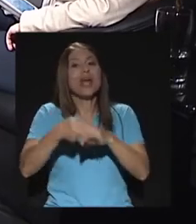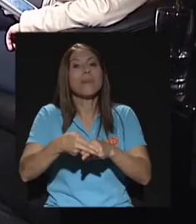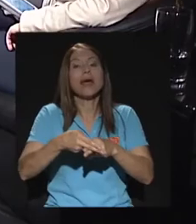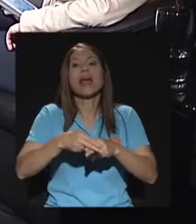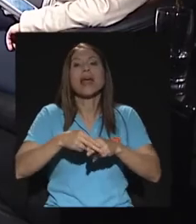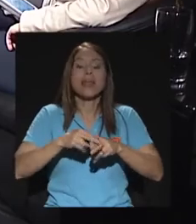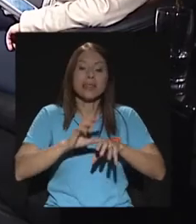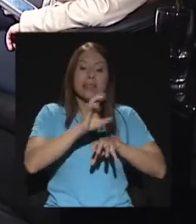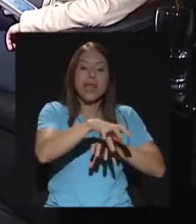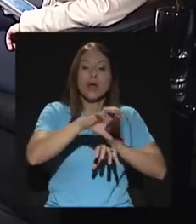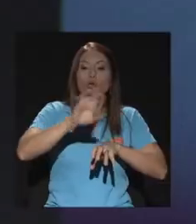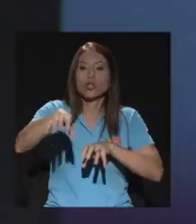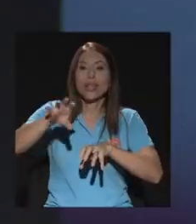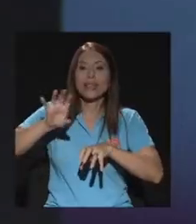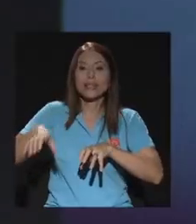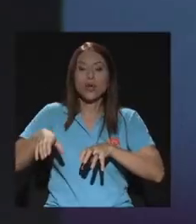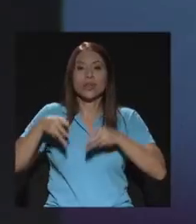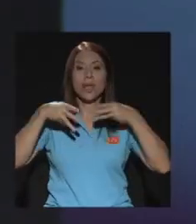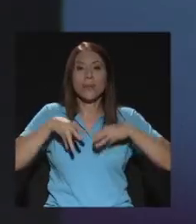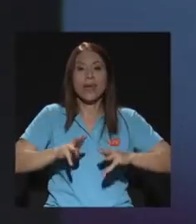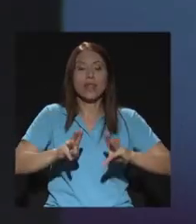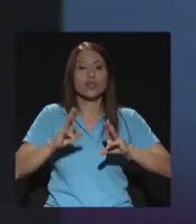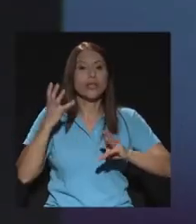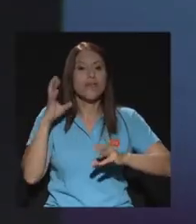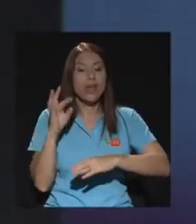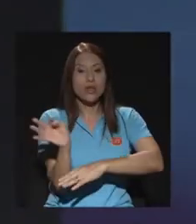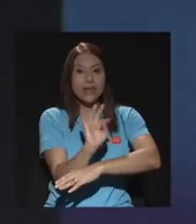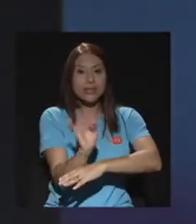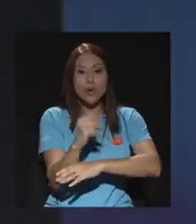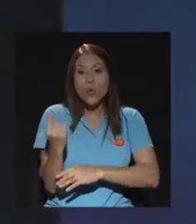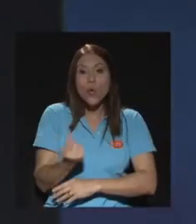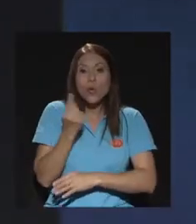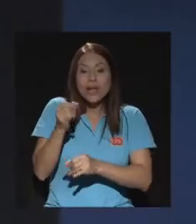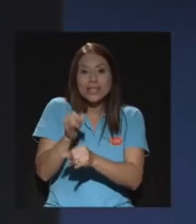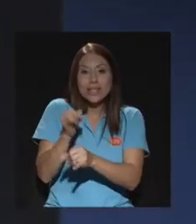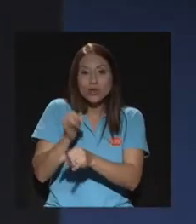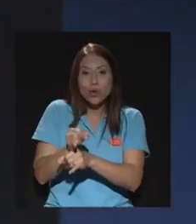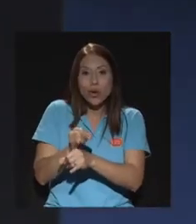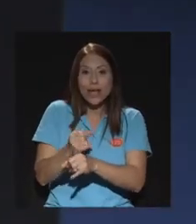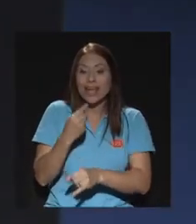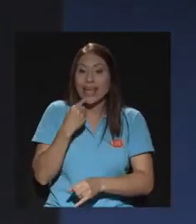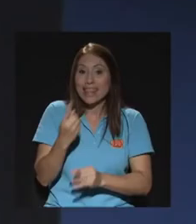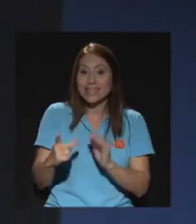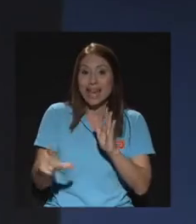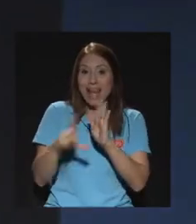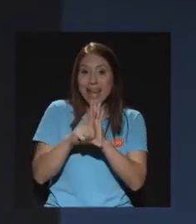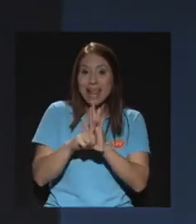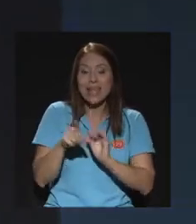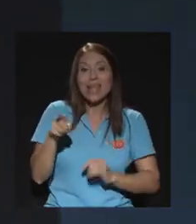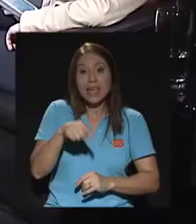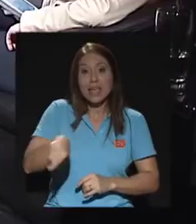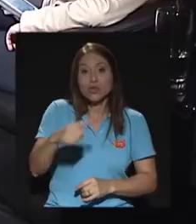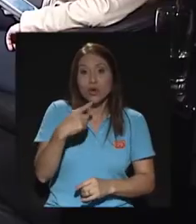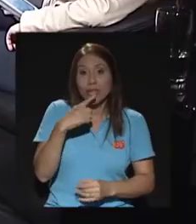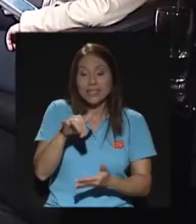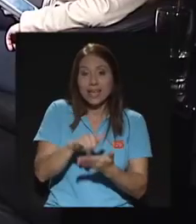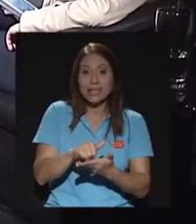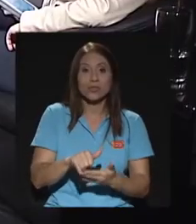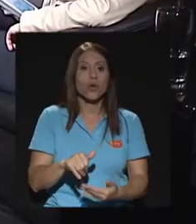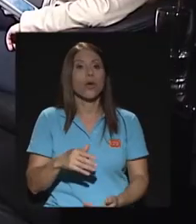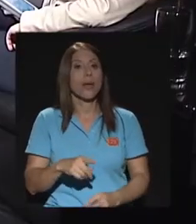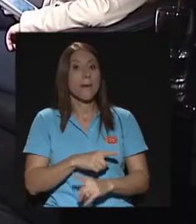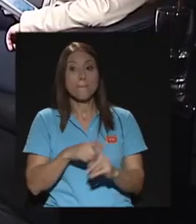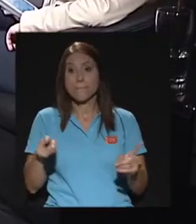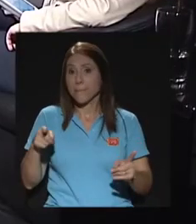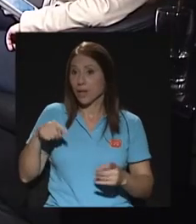de medios de radiodifusión. Esa es el único, la única institución que puede. Dice la ley y ellos son los que dicen eso. Pero el MISID rechazó ese